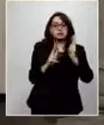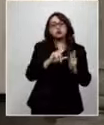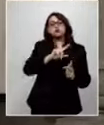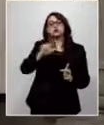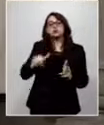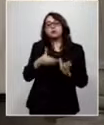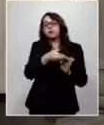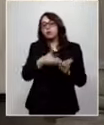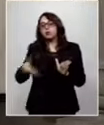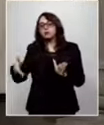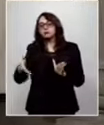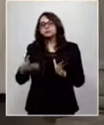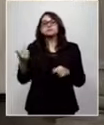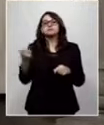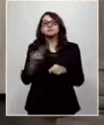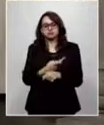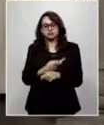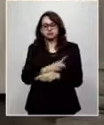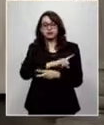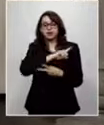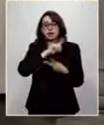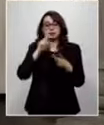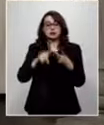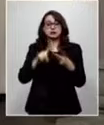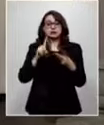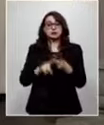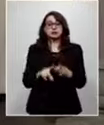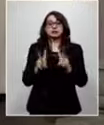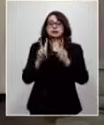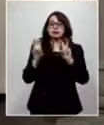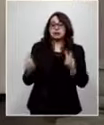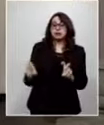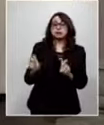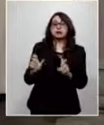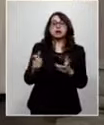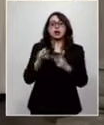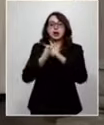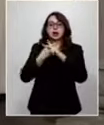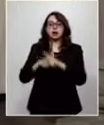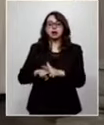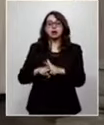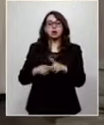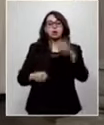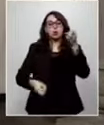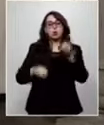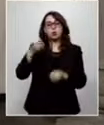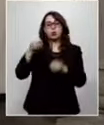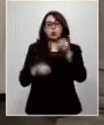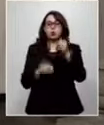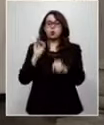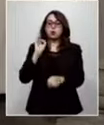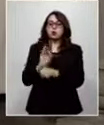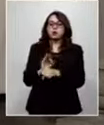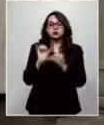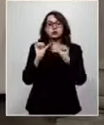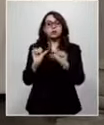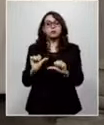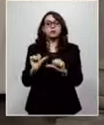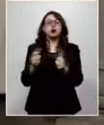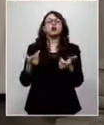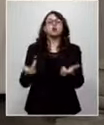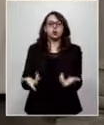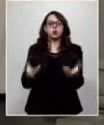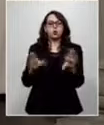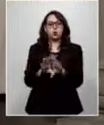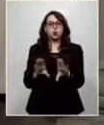posrevolución, y el segundo, que tiene que ver con el origen del juicio de amparo. Esta noble institución que desde